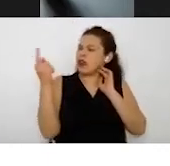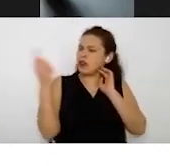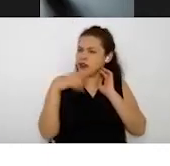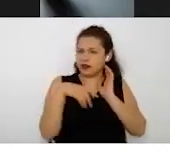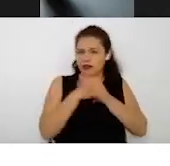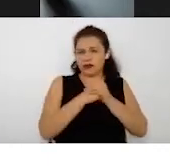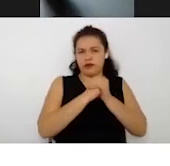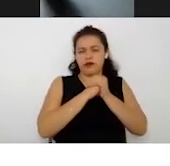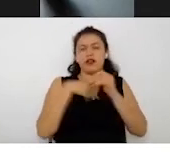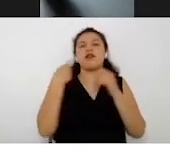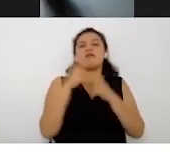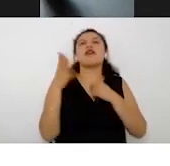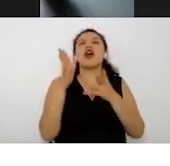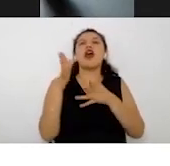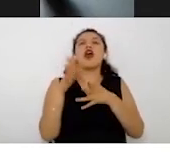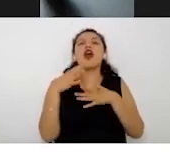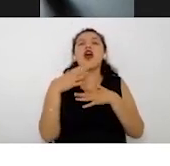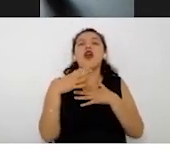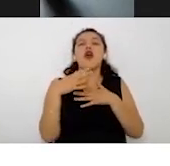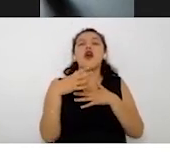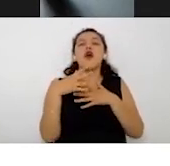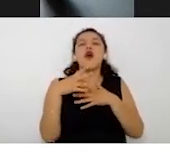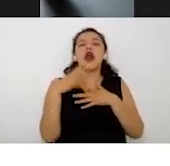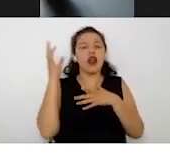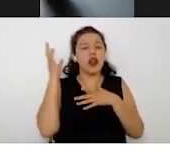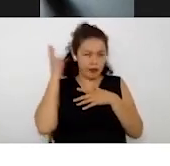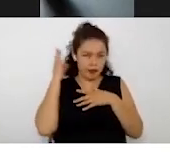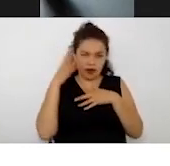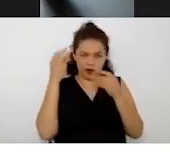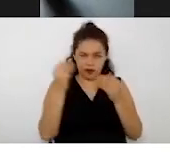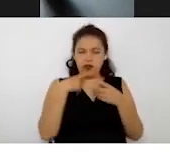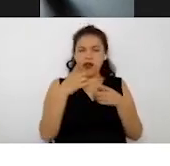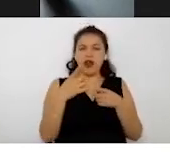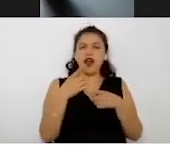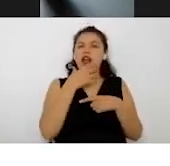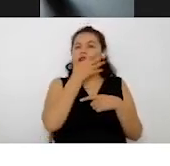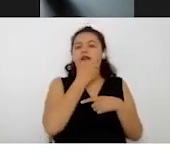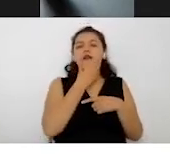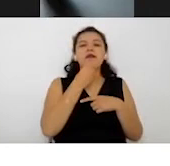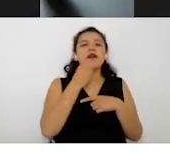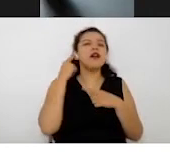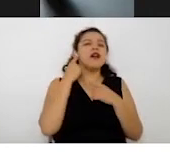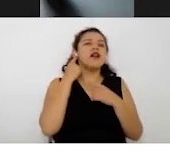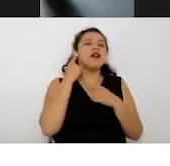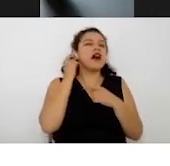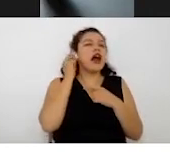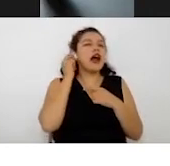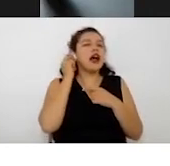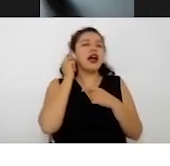El óvulo y la mandíbula. El óvulo y el mentón, exactamente.